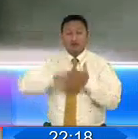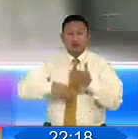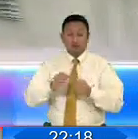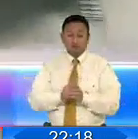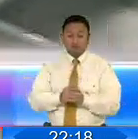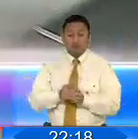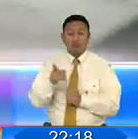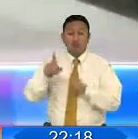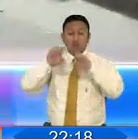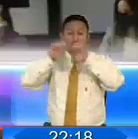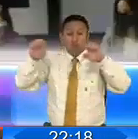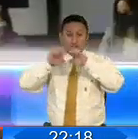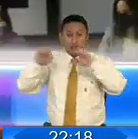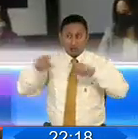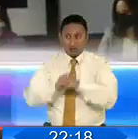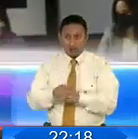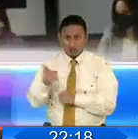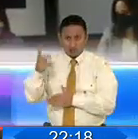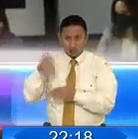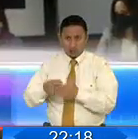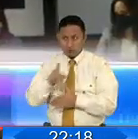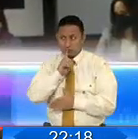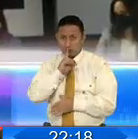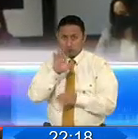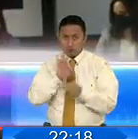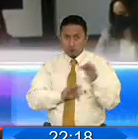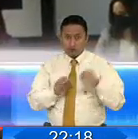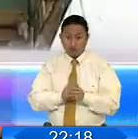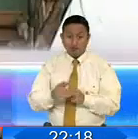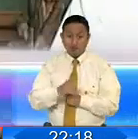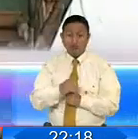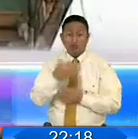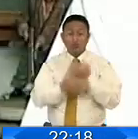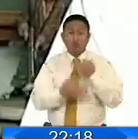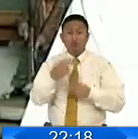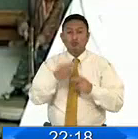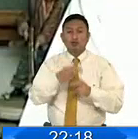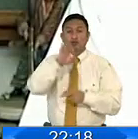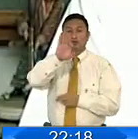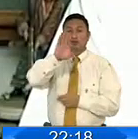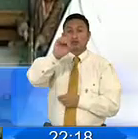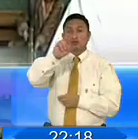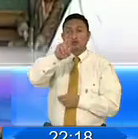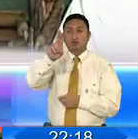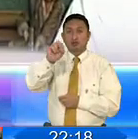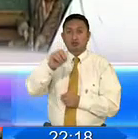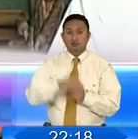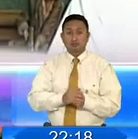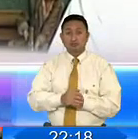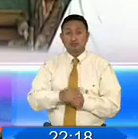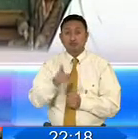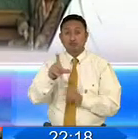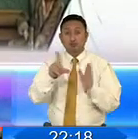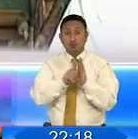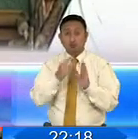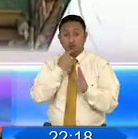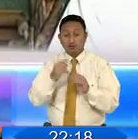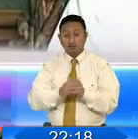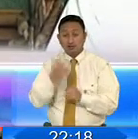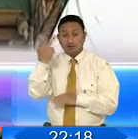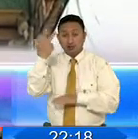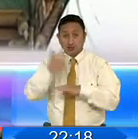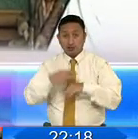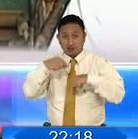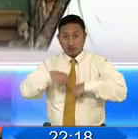la compañía No Limit, en el caso conocido como Las Torres. De ahí tiene, de acuerdo a la ley, 3 días laborables para presentarse, caso contrario